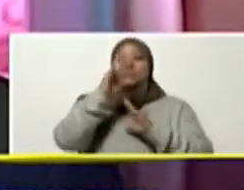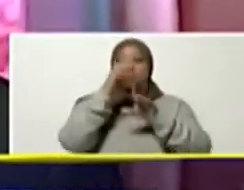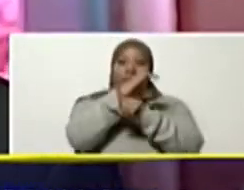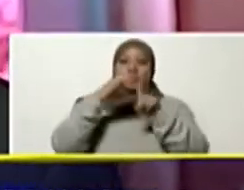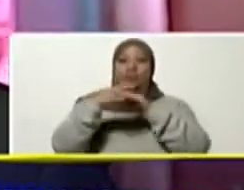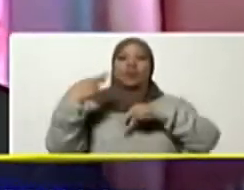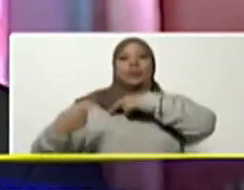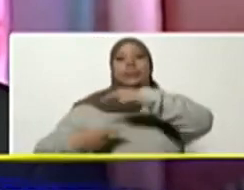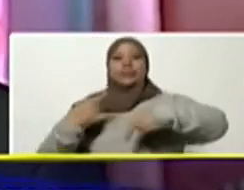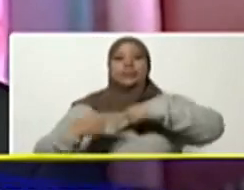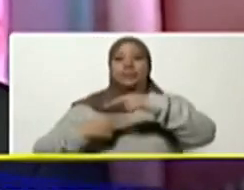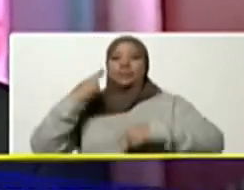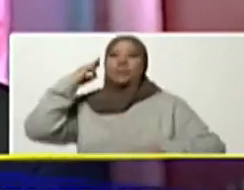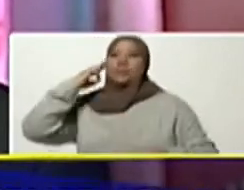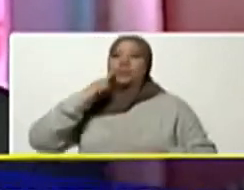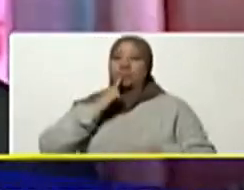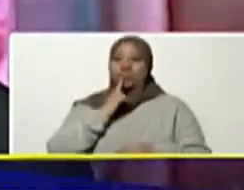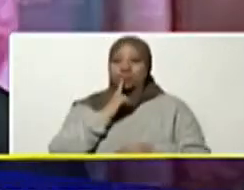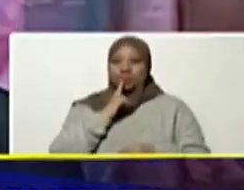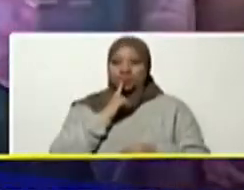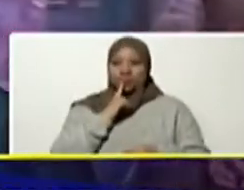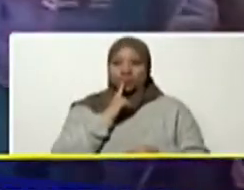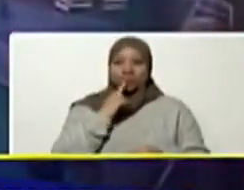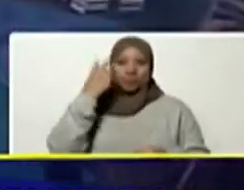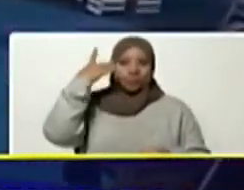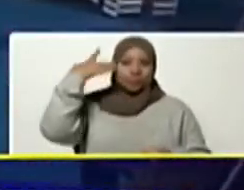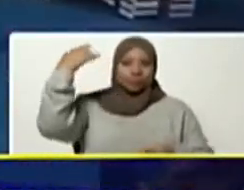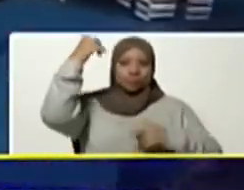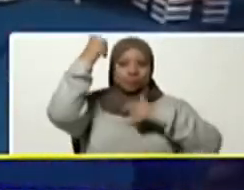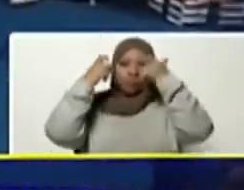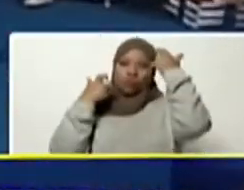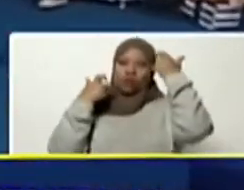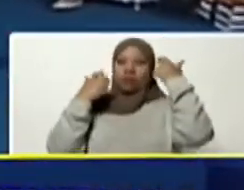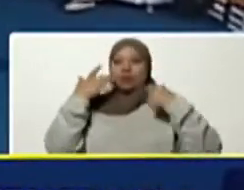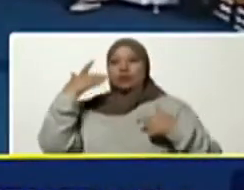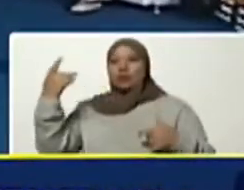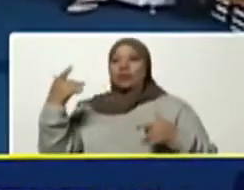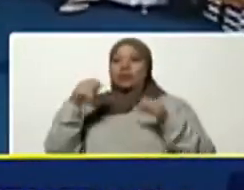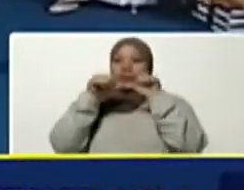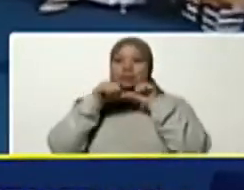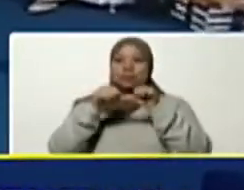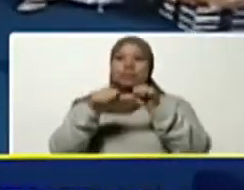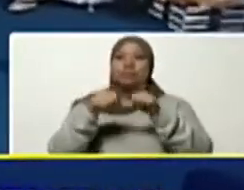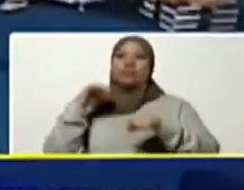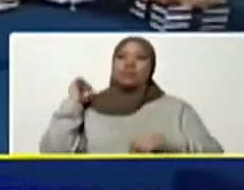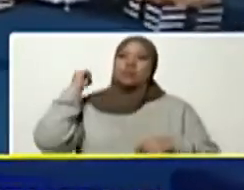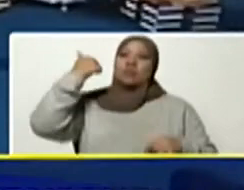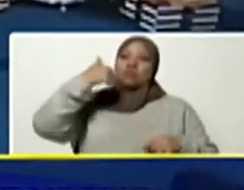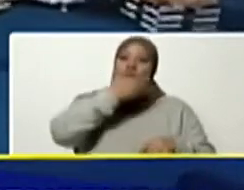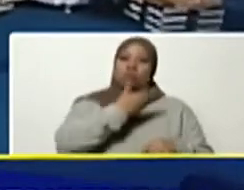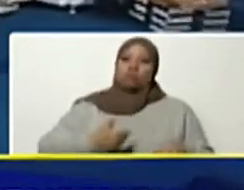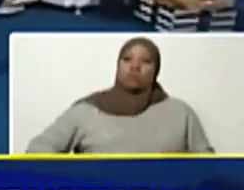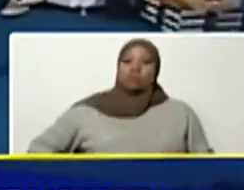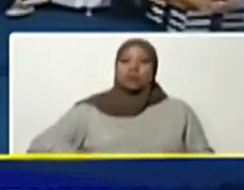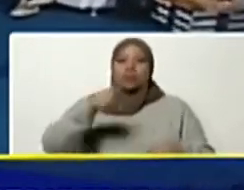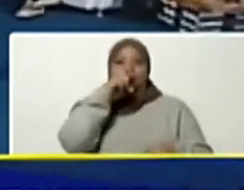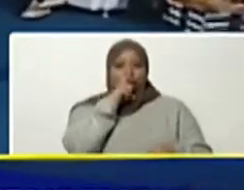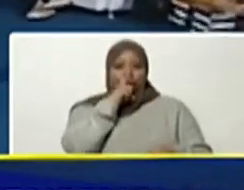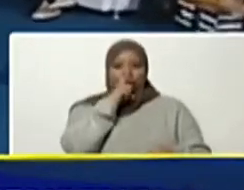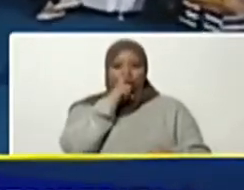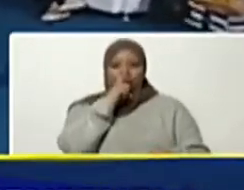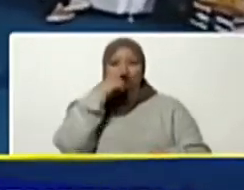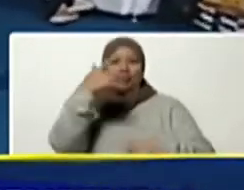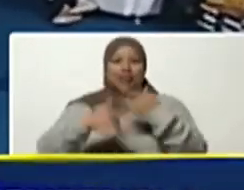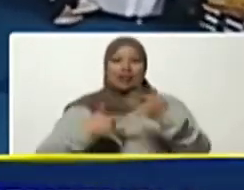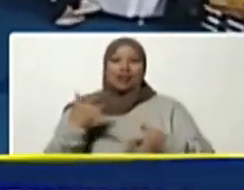la Revolución Bolivariana. Sueño del comandante Hugo Chávez, mantenido en el tiempo por el presidente Nicolás Maduro Moros, a